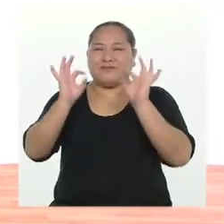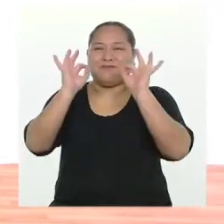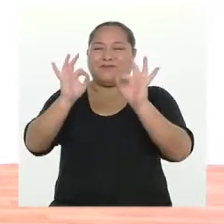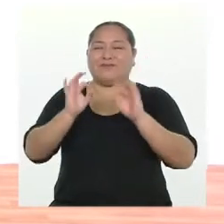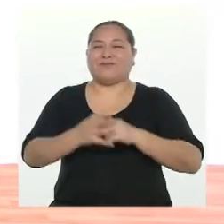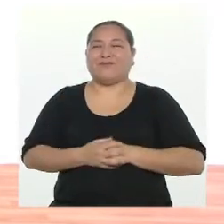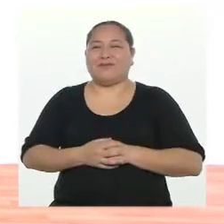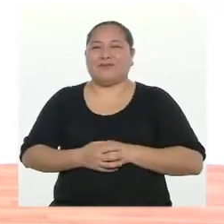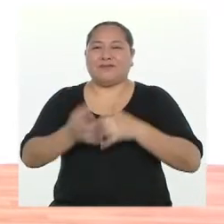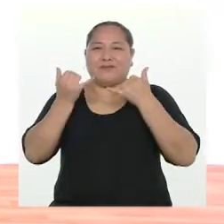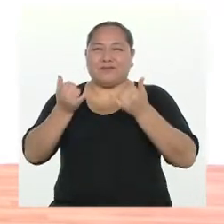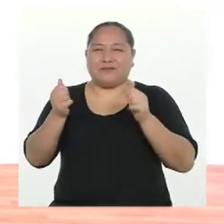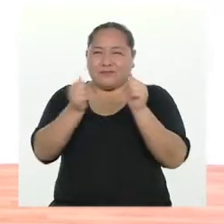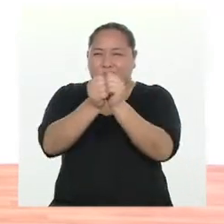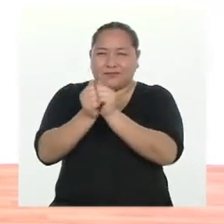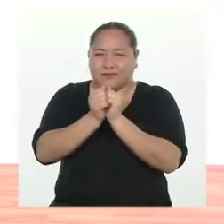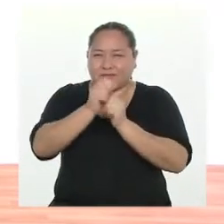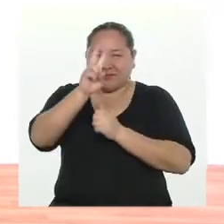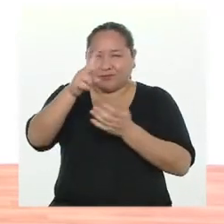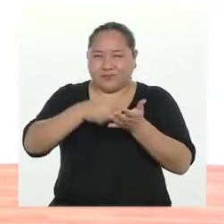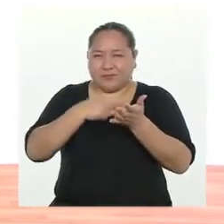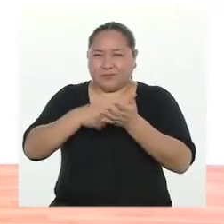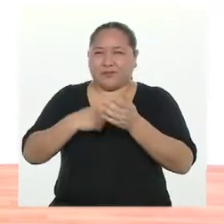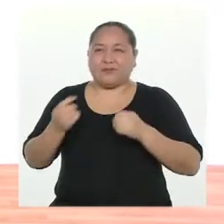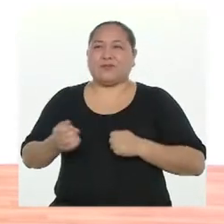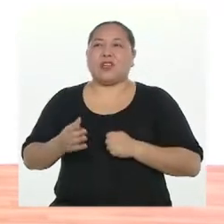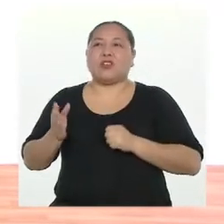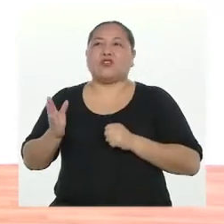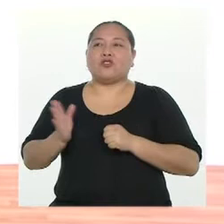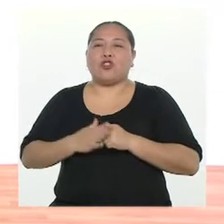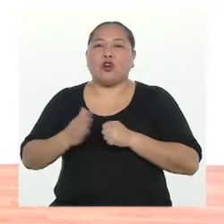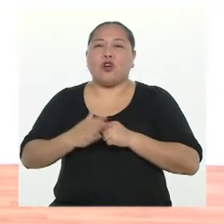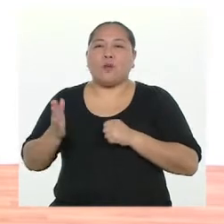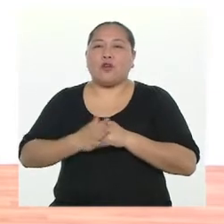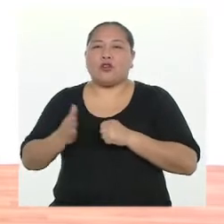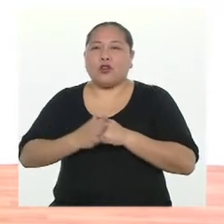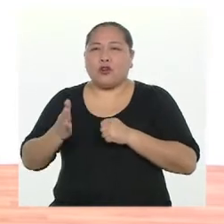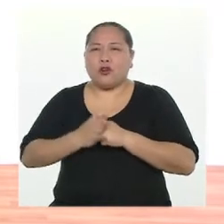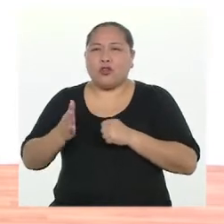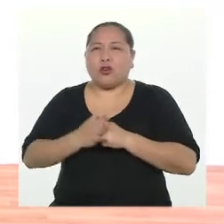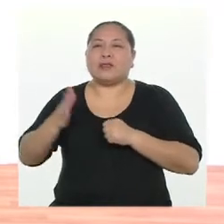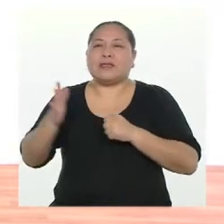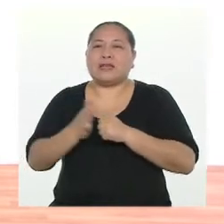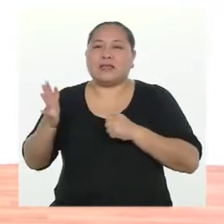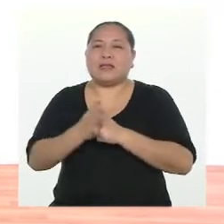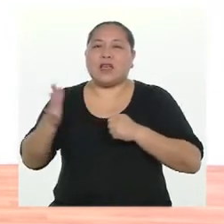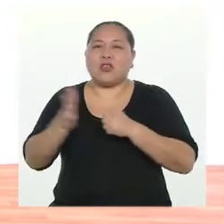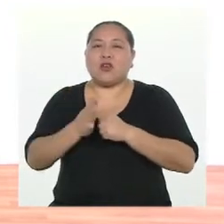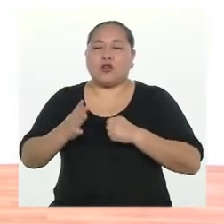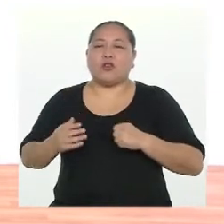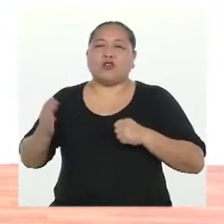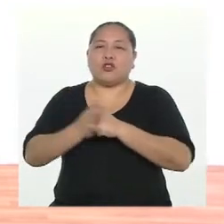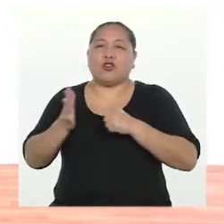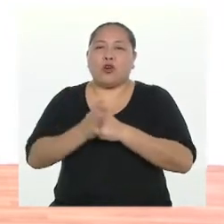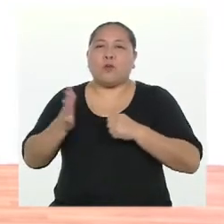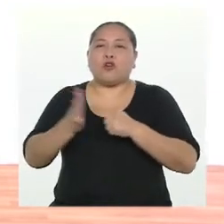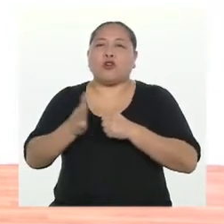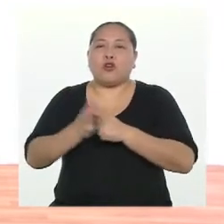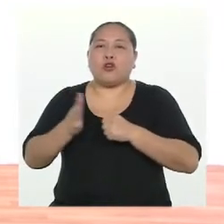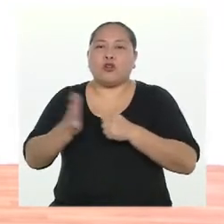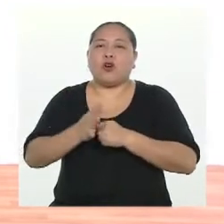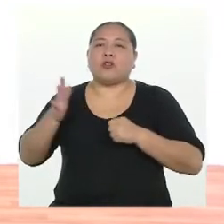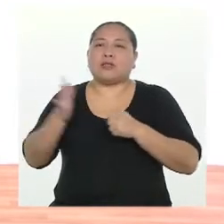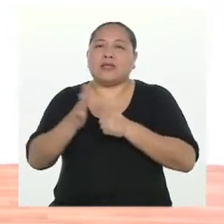Eso es. Ahora repítelo conmigo 2 veces más. Yo no como rocoto, yo no